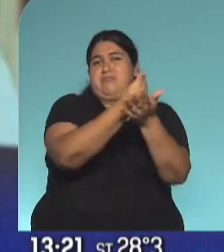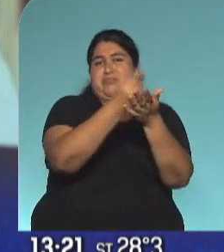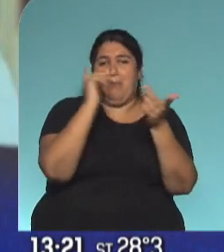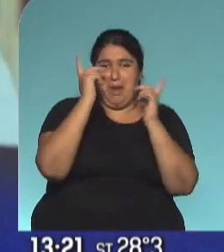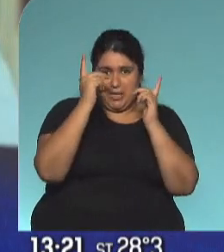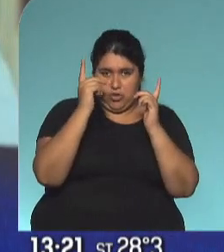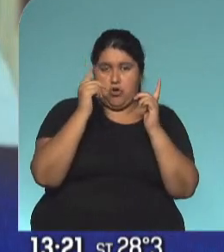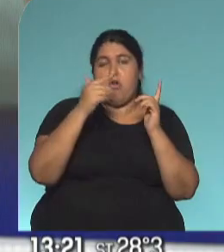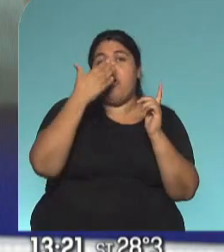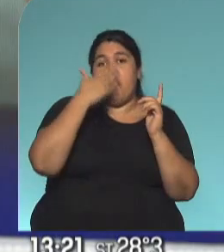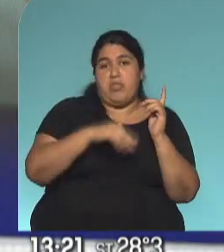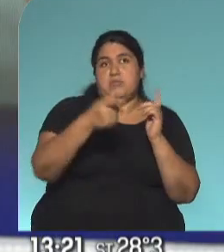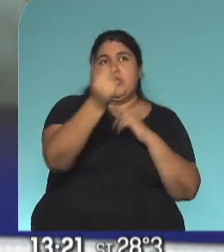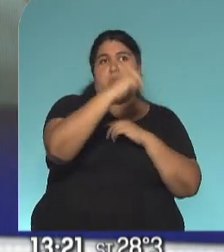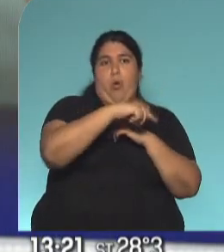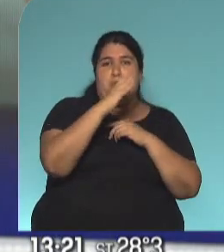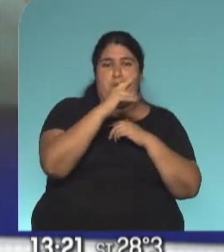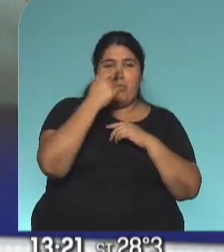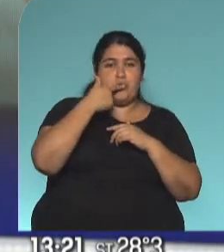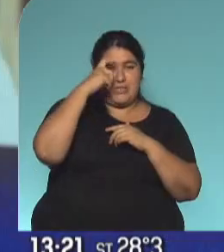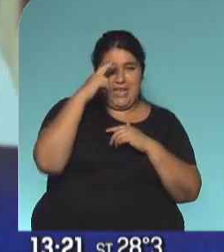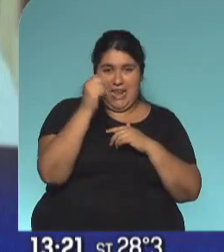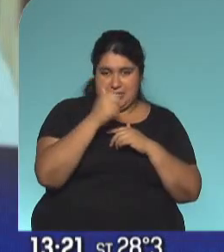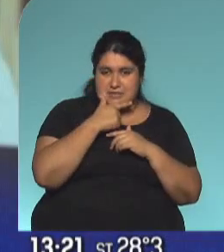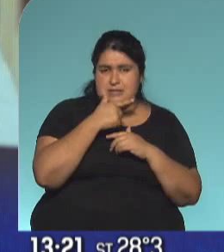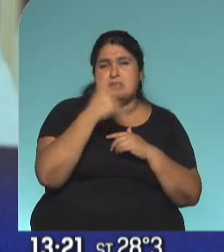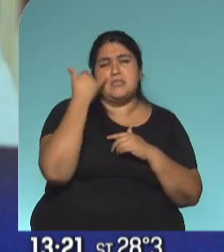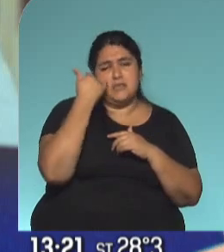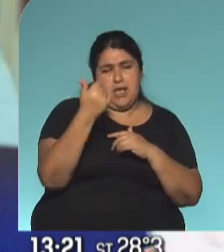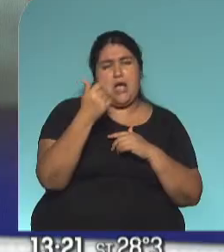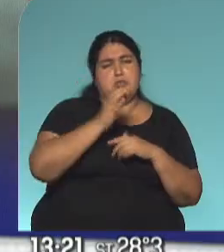México vuelve a Bruselas, donde está establecido ya hace unos años. Si le